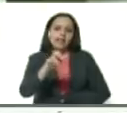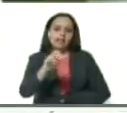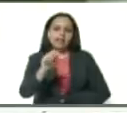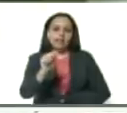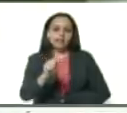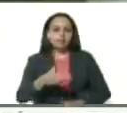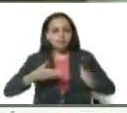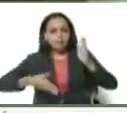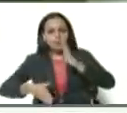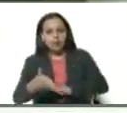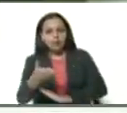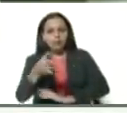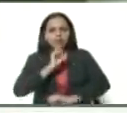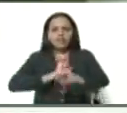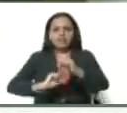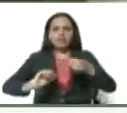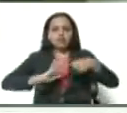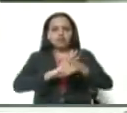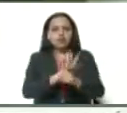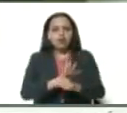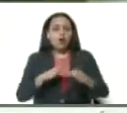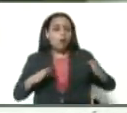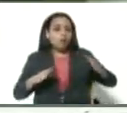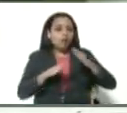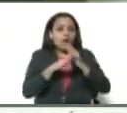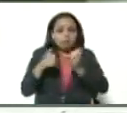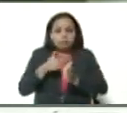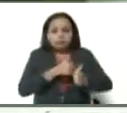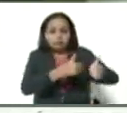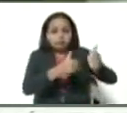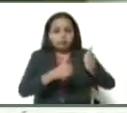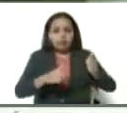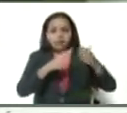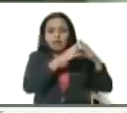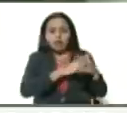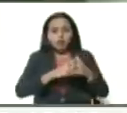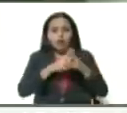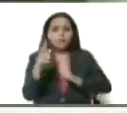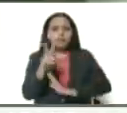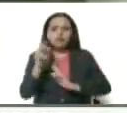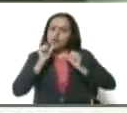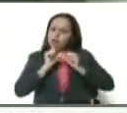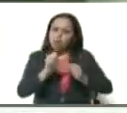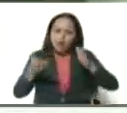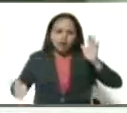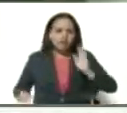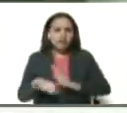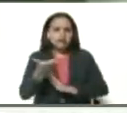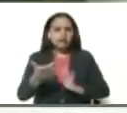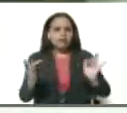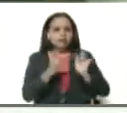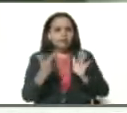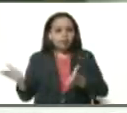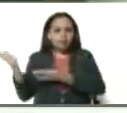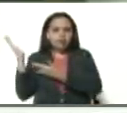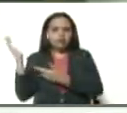en medio de la pandemia, con bloqueo, persecución imperialista. Venezuela avanza. Adelante,